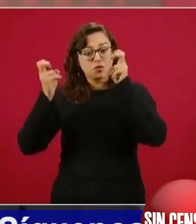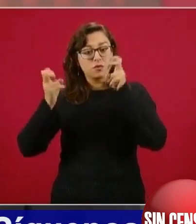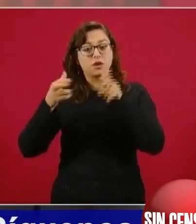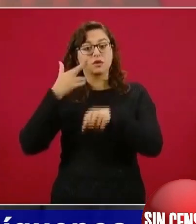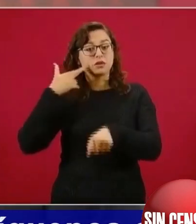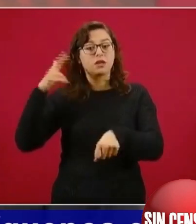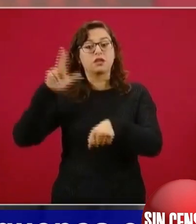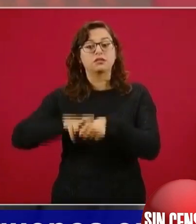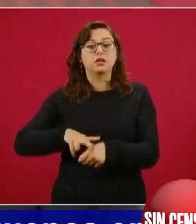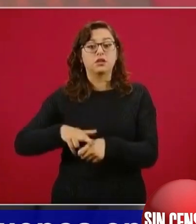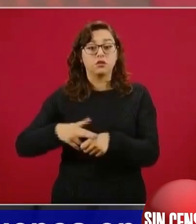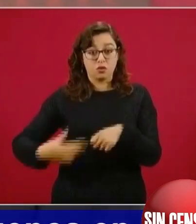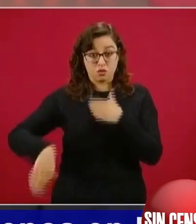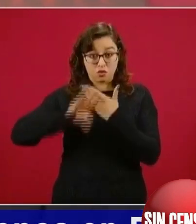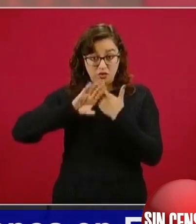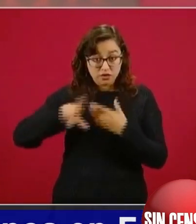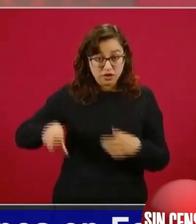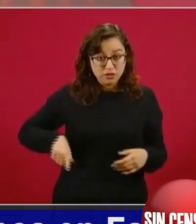no le están robando al gobierno,